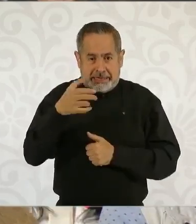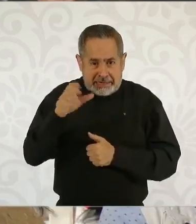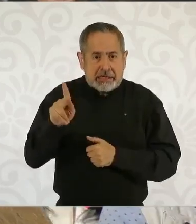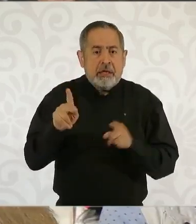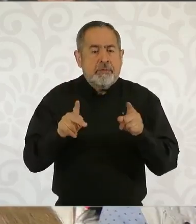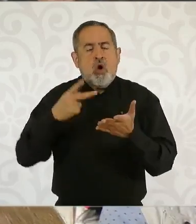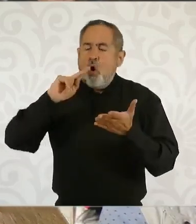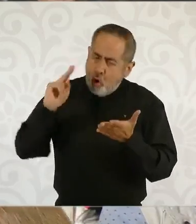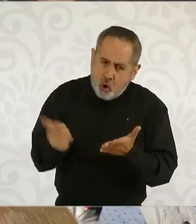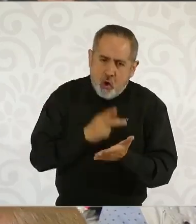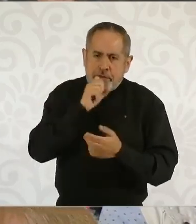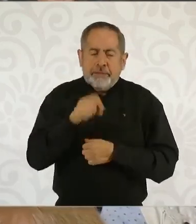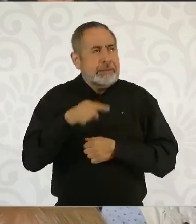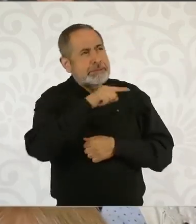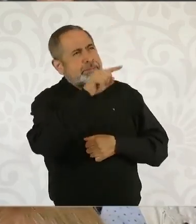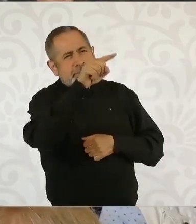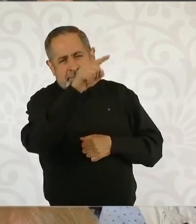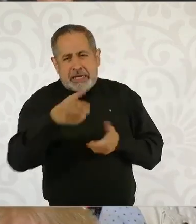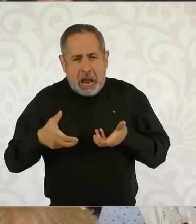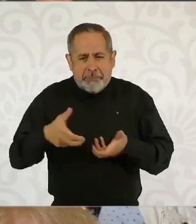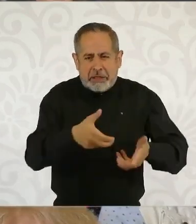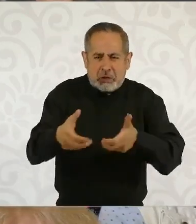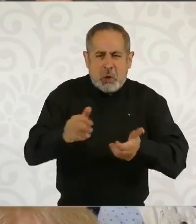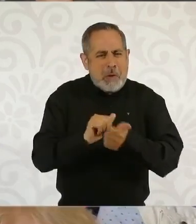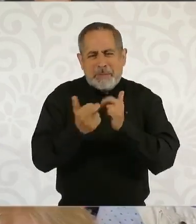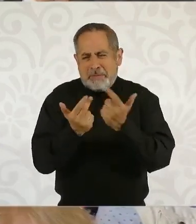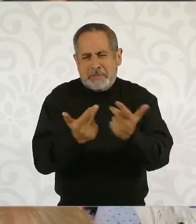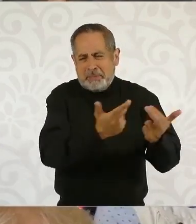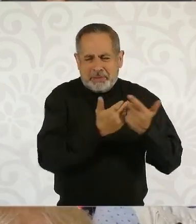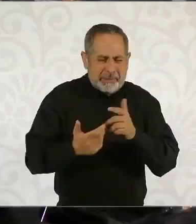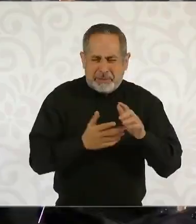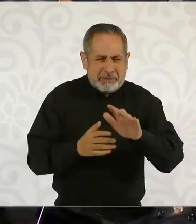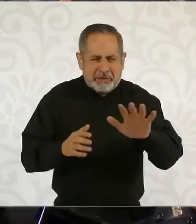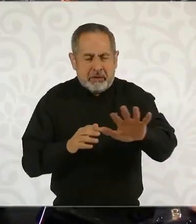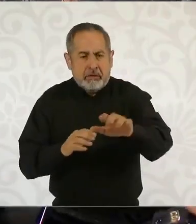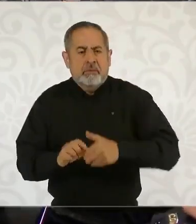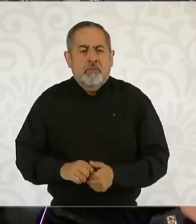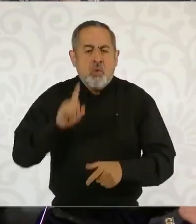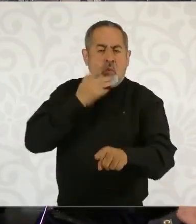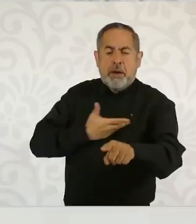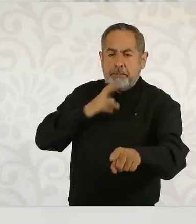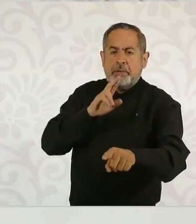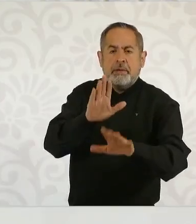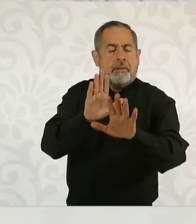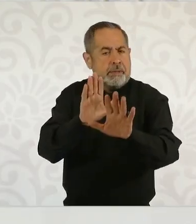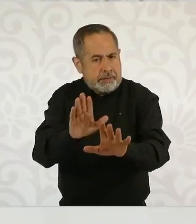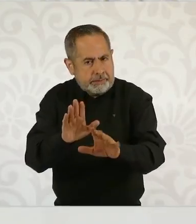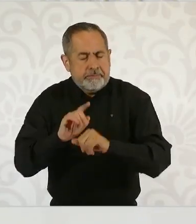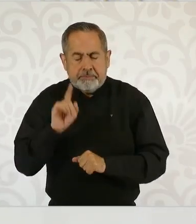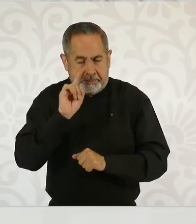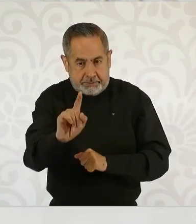ya hay otra vez destrozos en los caminos. Pero en los caminos de la